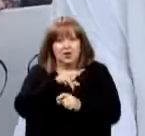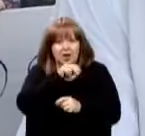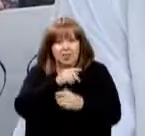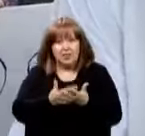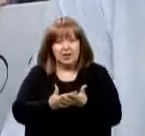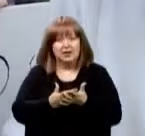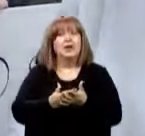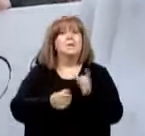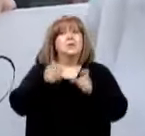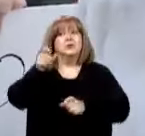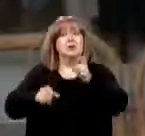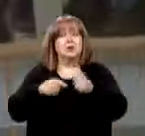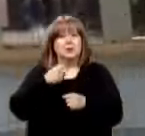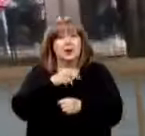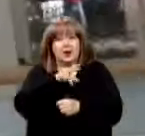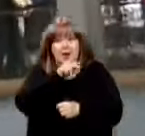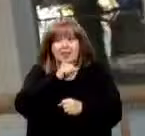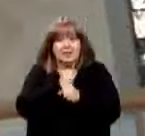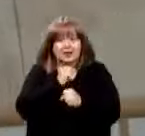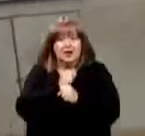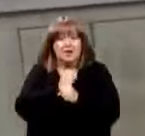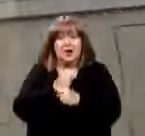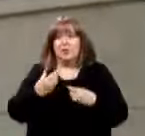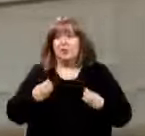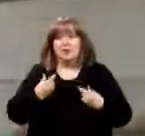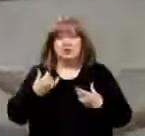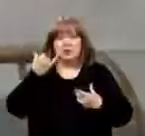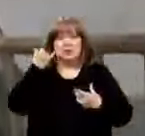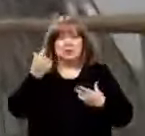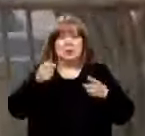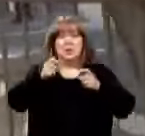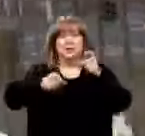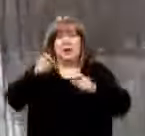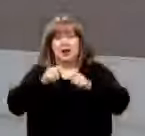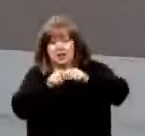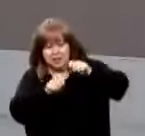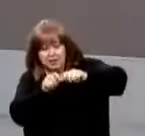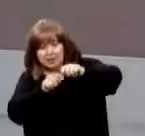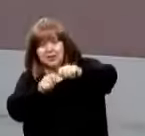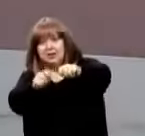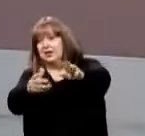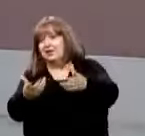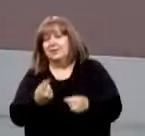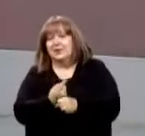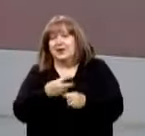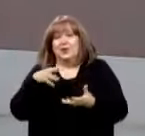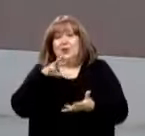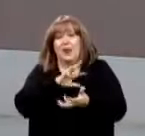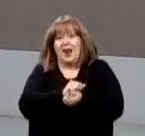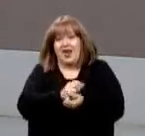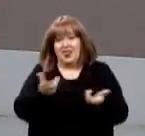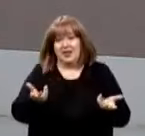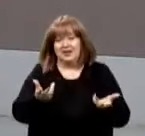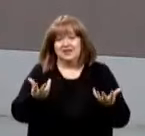también mucha gente se queda sin trabajo de parte nuestra. Oído sordo a nuestro reclamo cuando le pedimos. Bueno, cuando uno